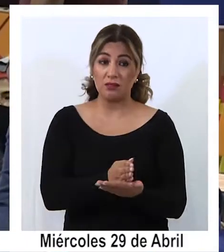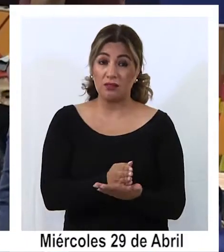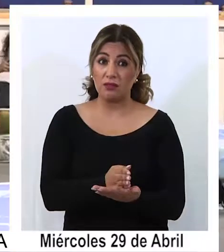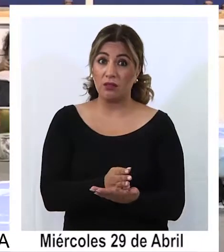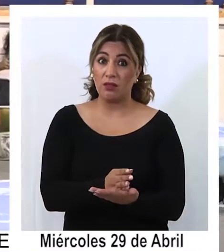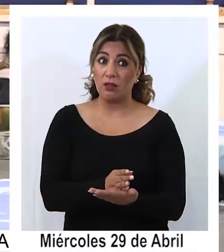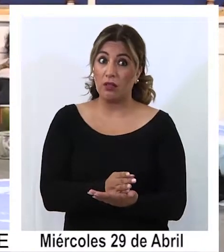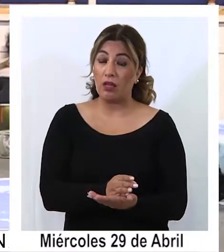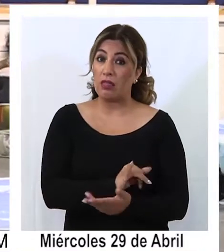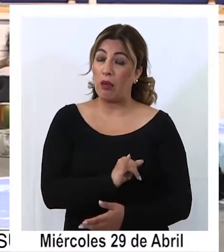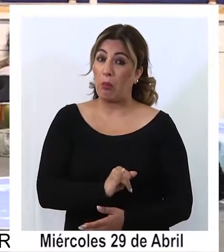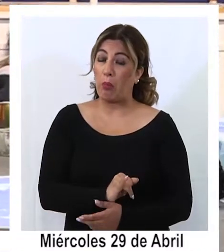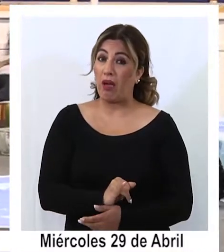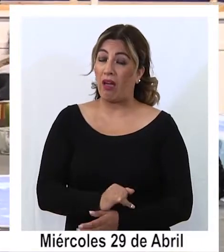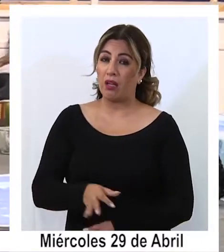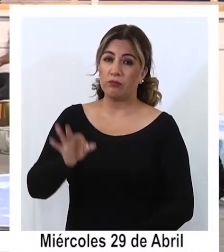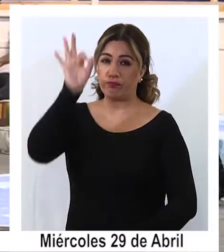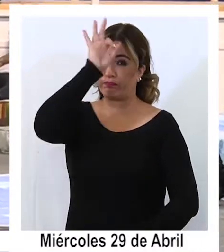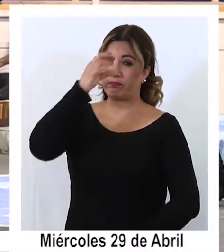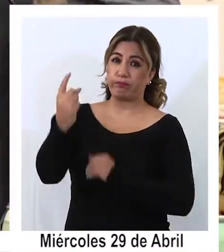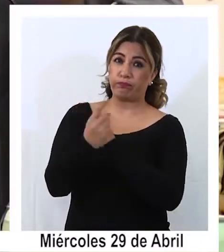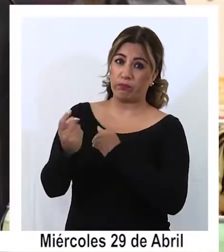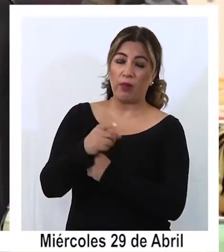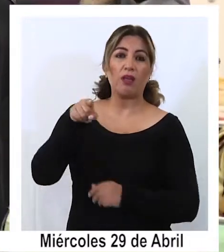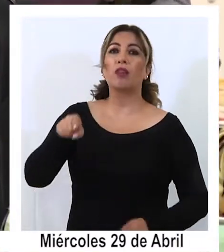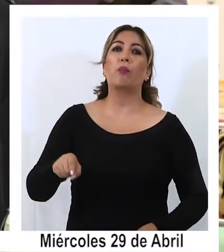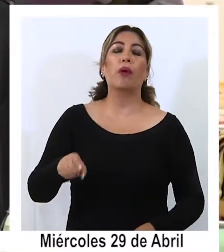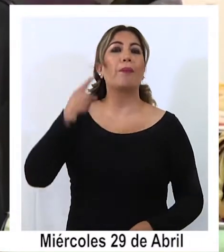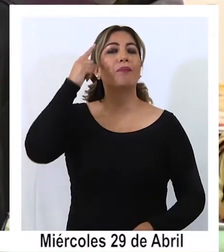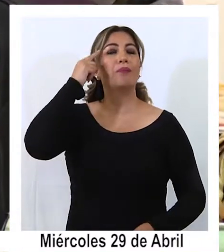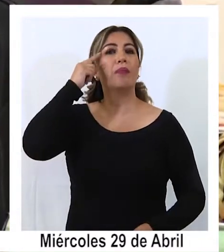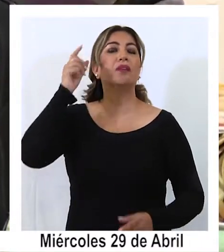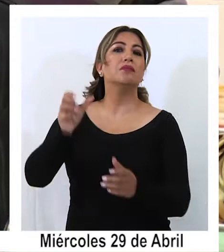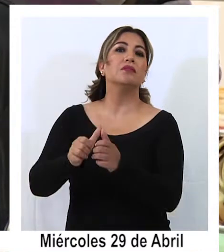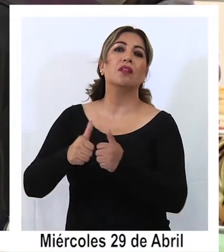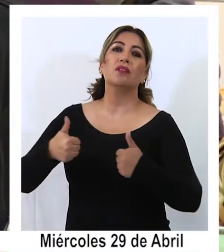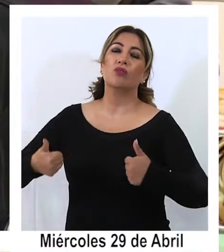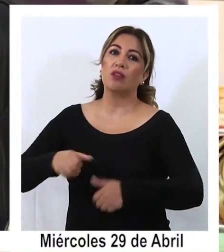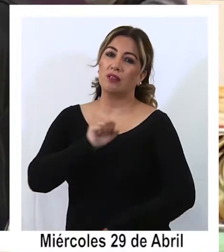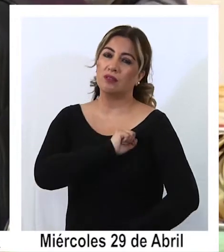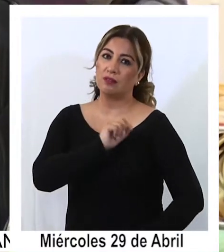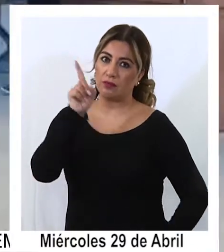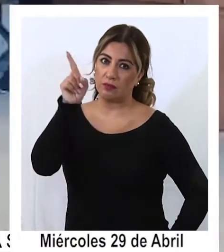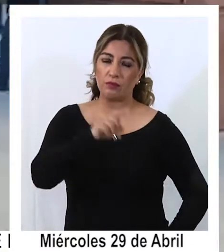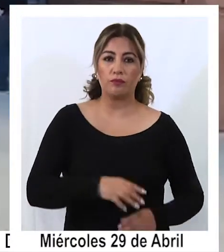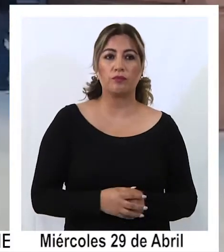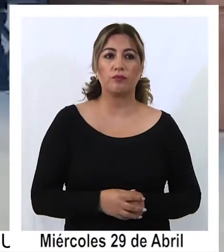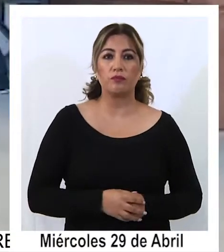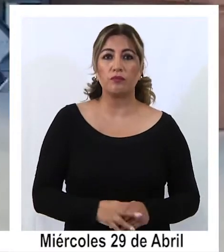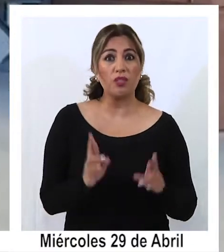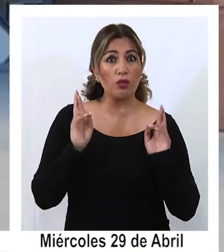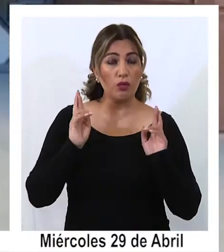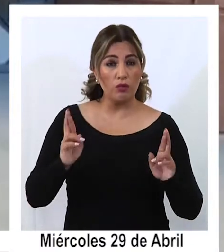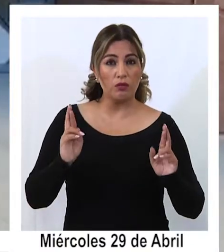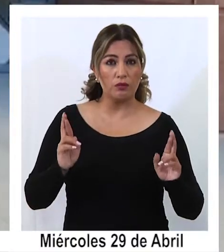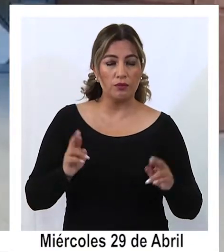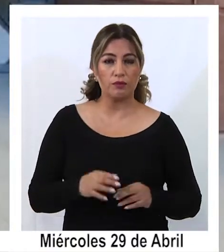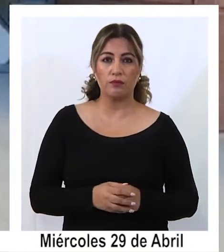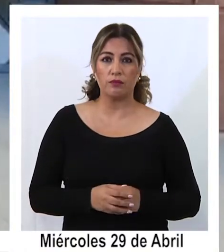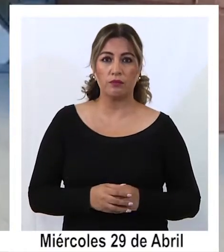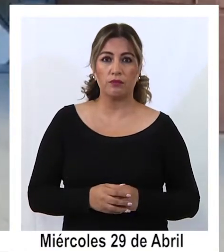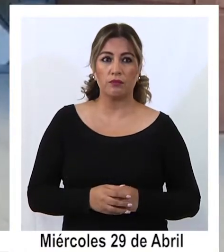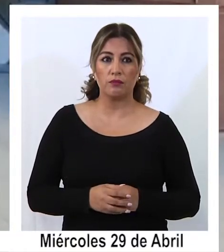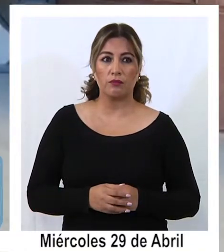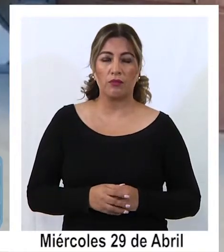cosa juzgada y haya una reconsideración de la autoridad santiaguina. Yo espero que no sea cosa